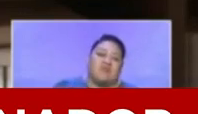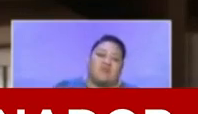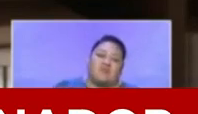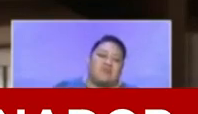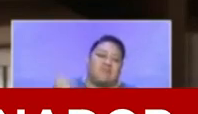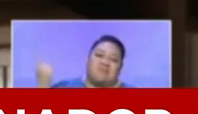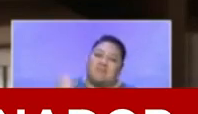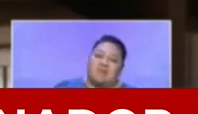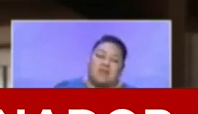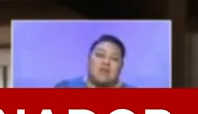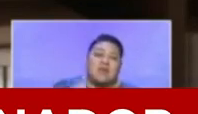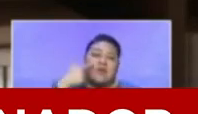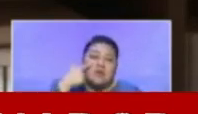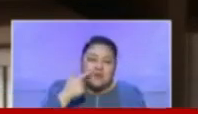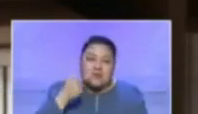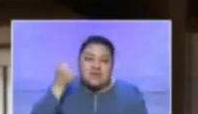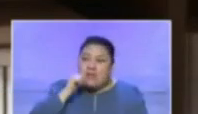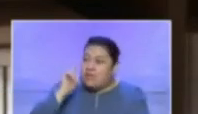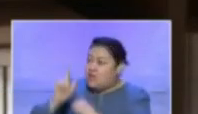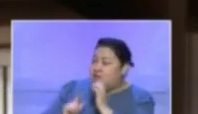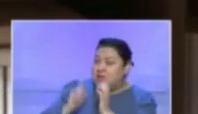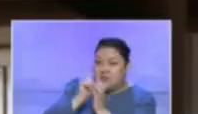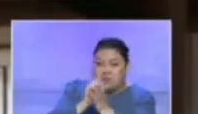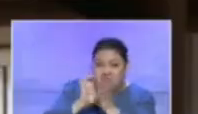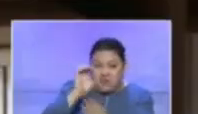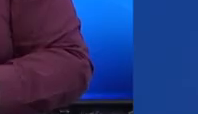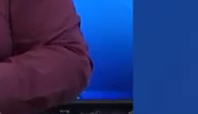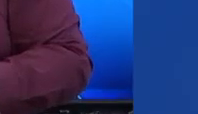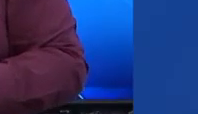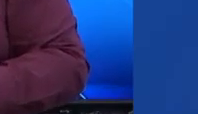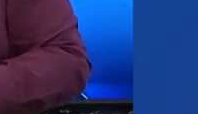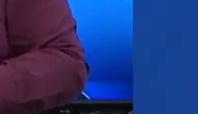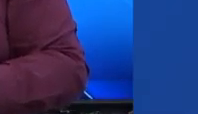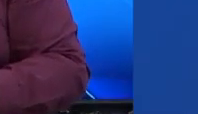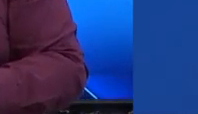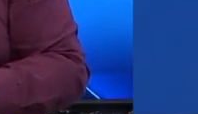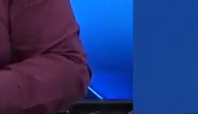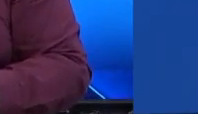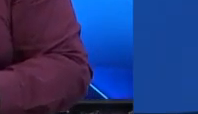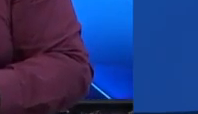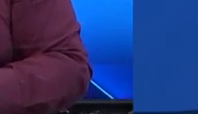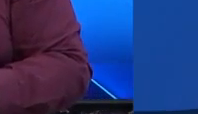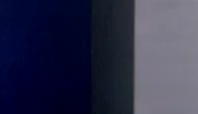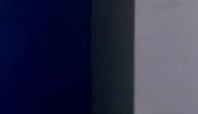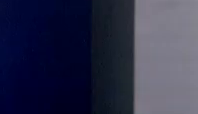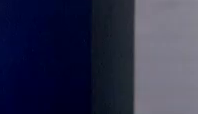Mediodía estaremos actualizando. Gracias, Luis García, por esta información. Muy buenas tardes. Buenas tardes.